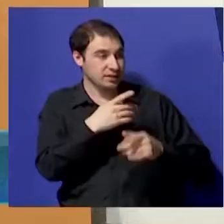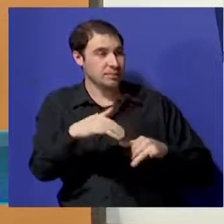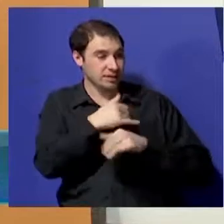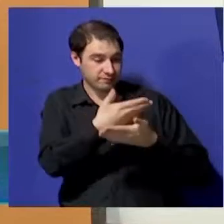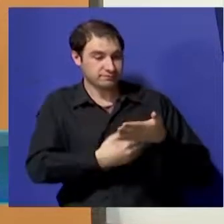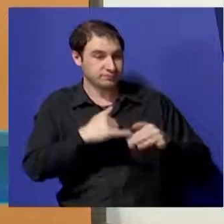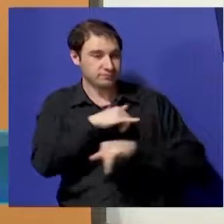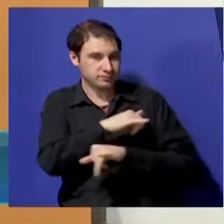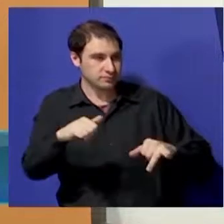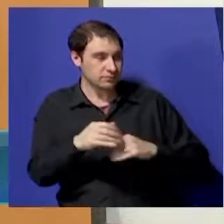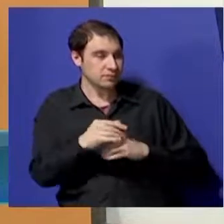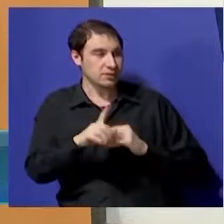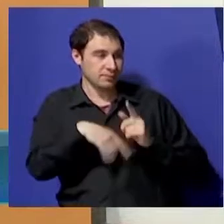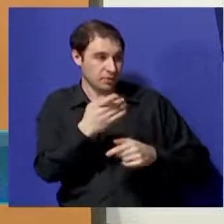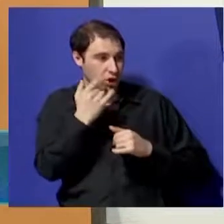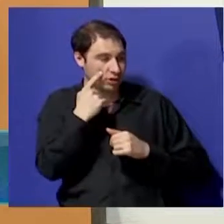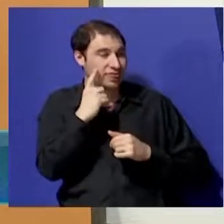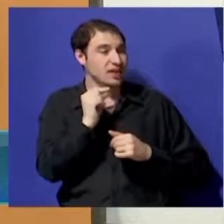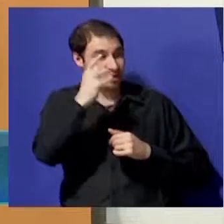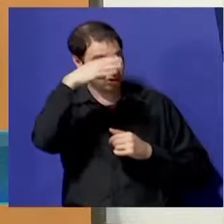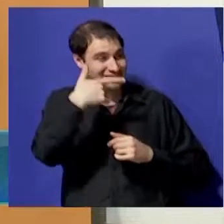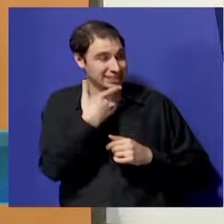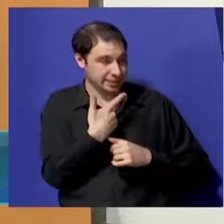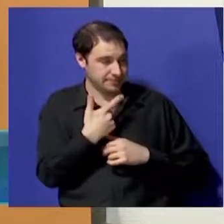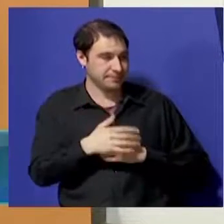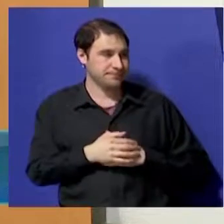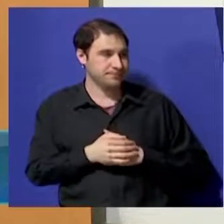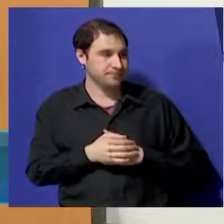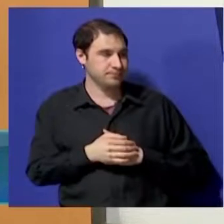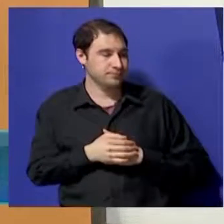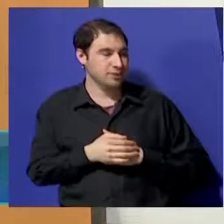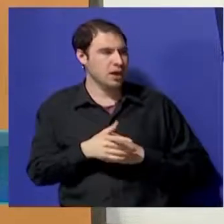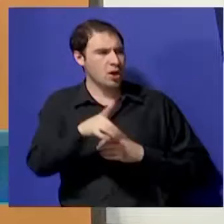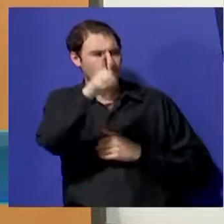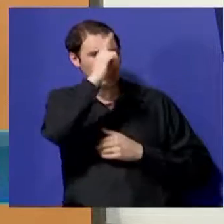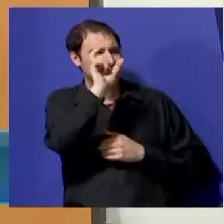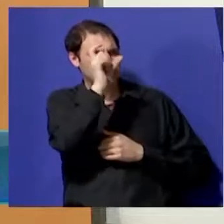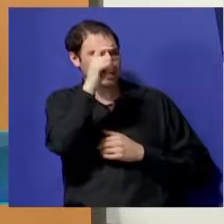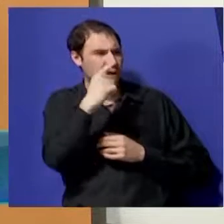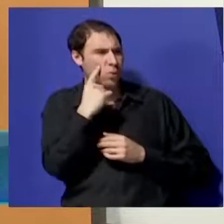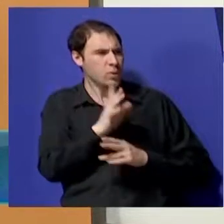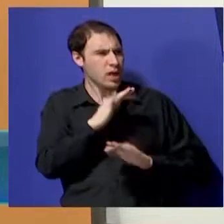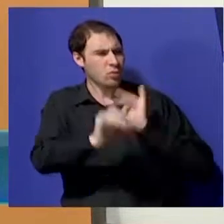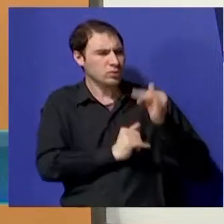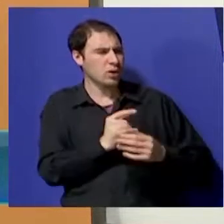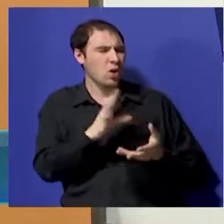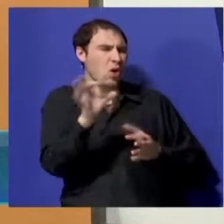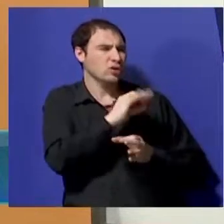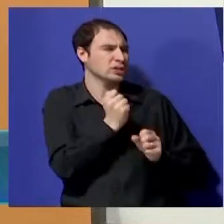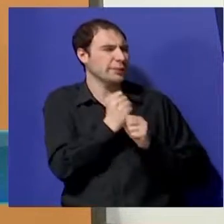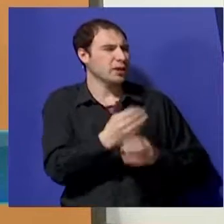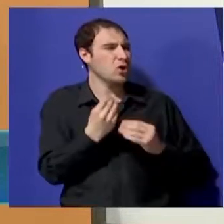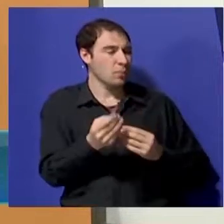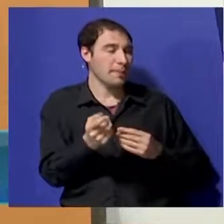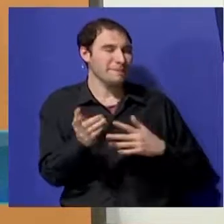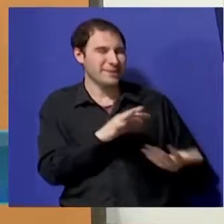informe días después, el día 12 de septiembre. ¿La policía minera puede alertar sobre esto? ¿Cómo trabajan? Es como para